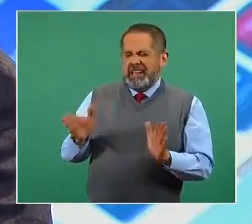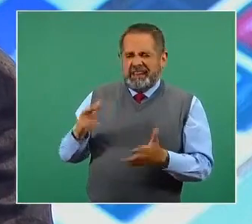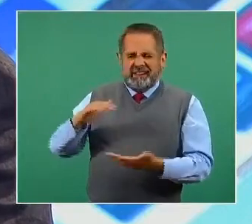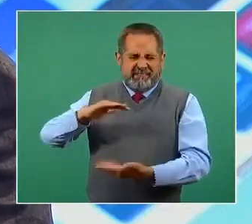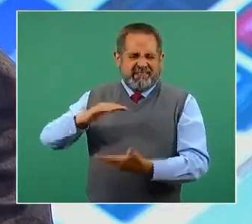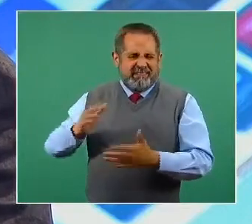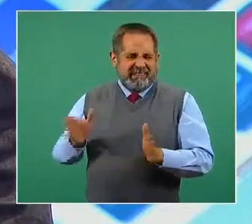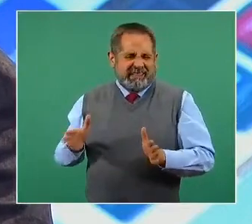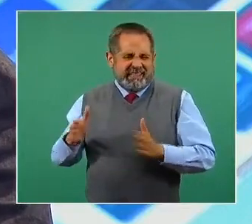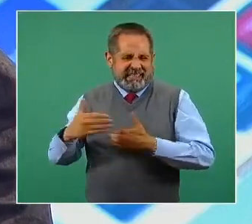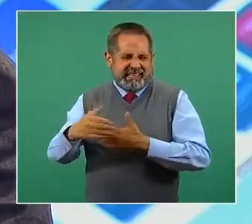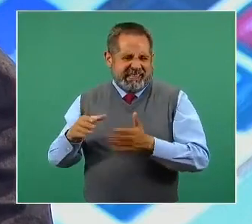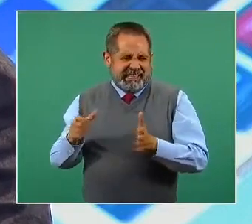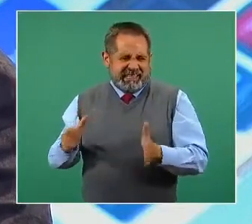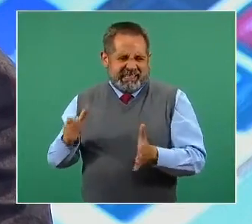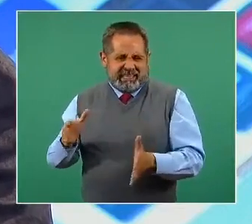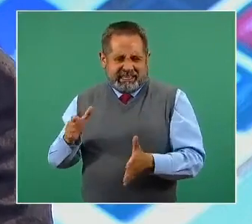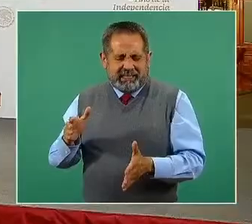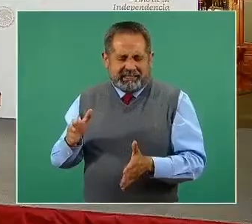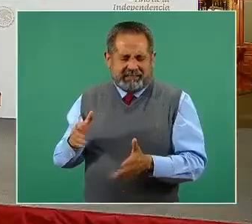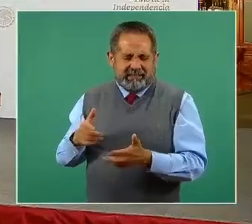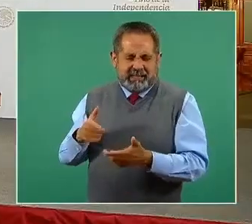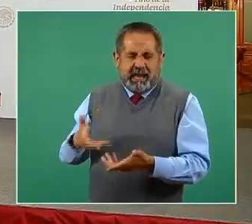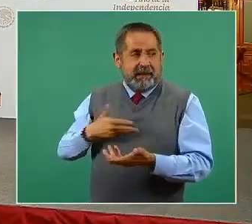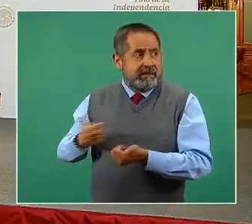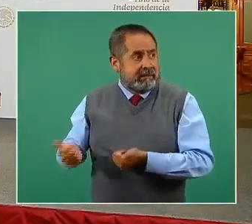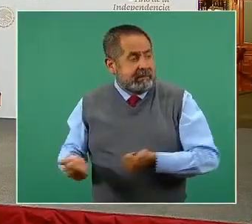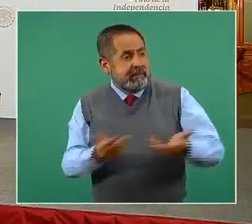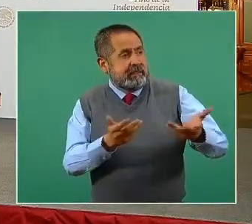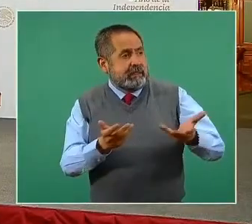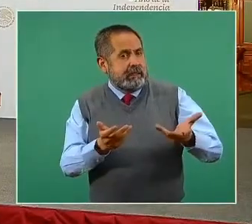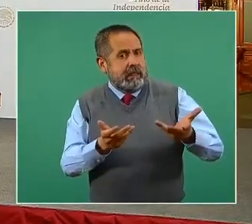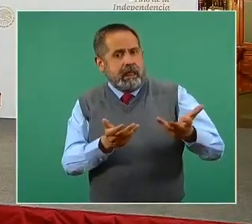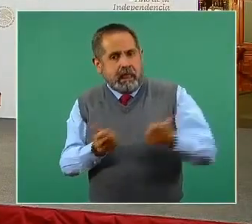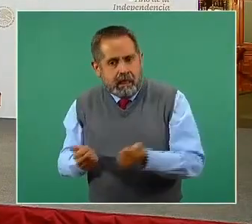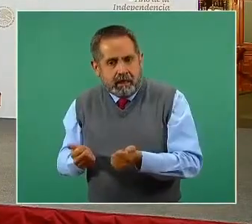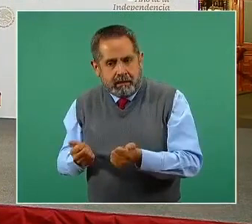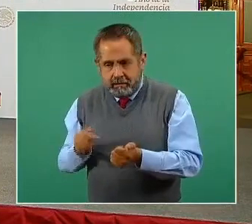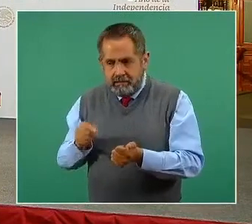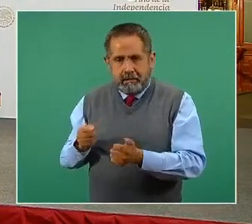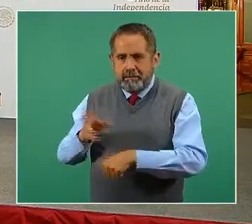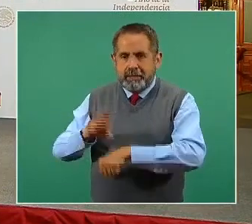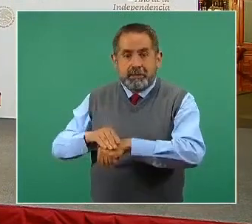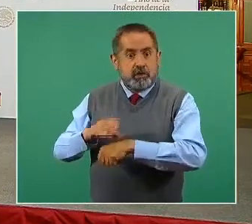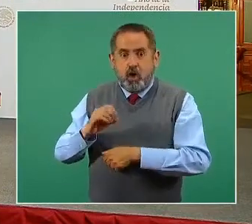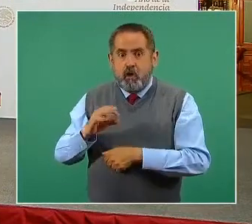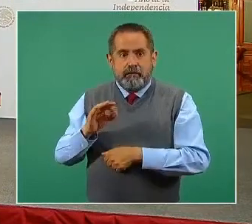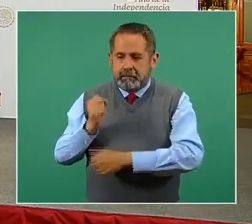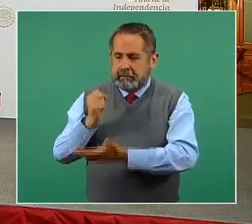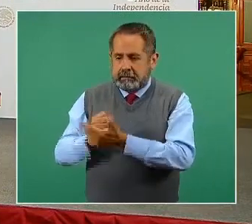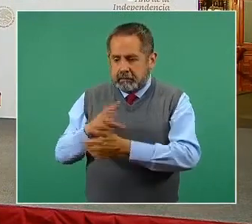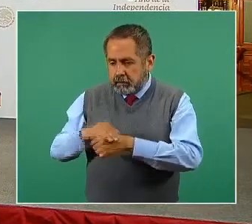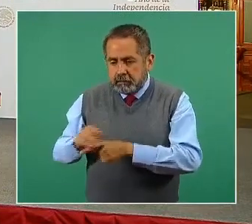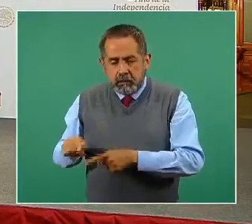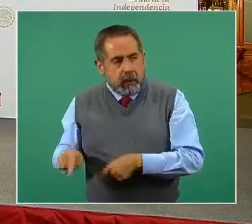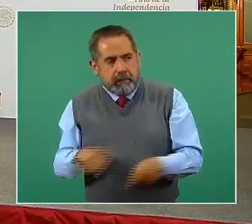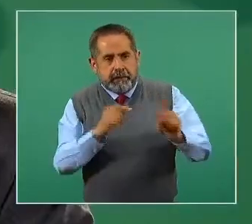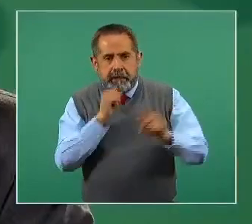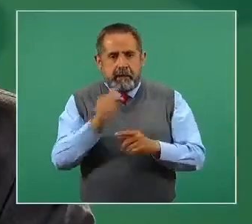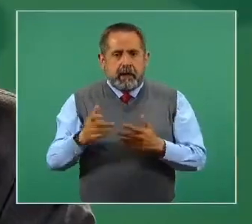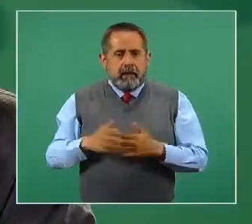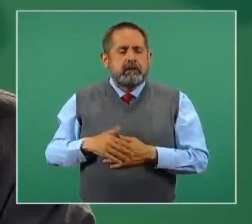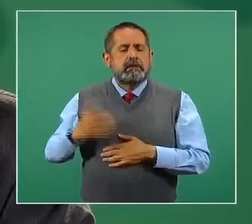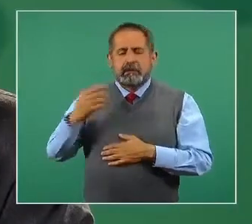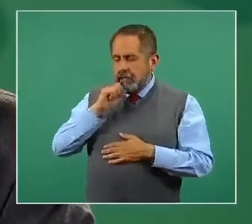para salir, no fue liberado por parte de COFEPRIS. La razón, también